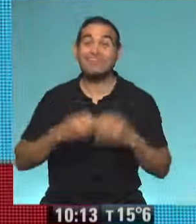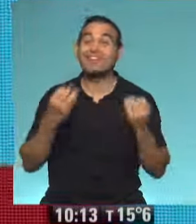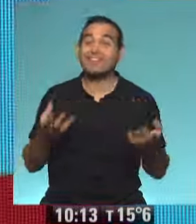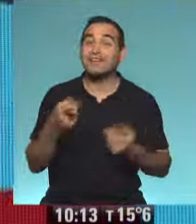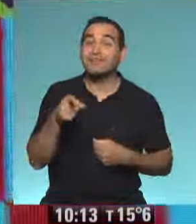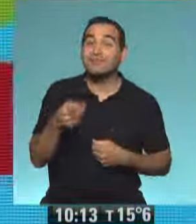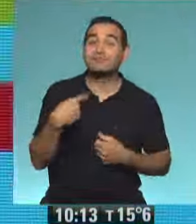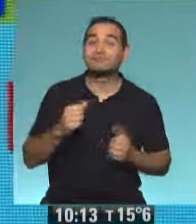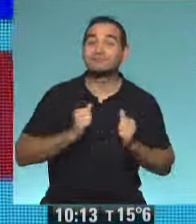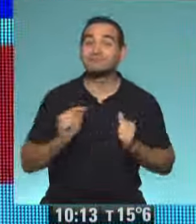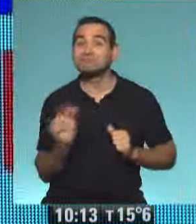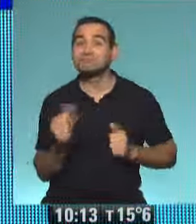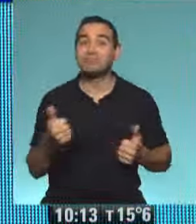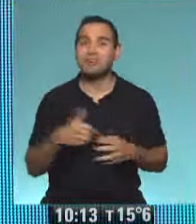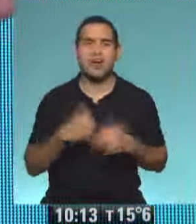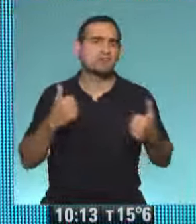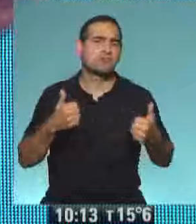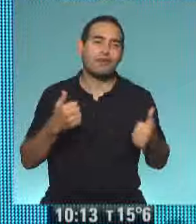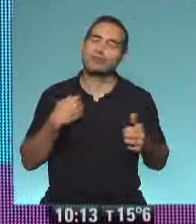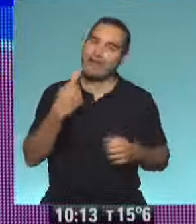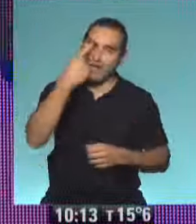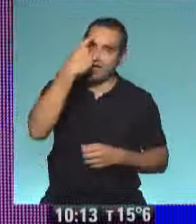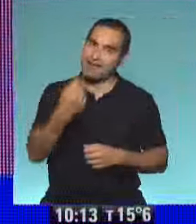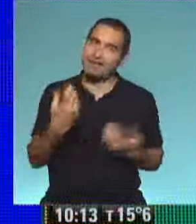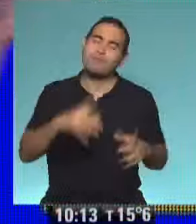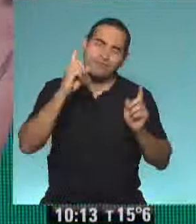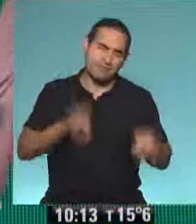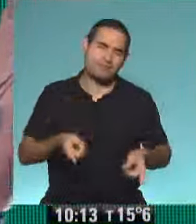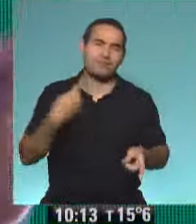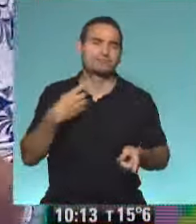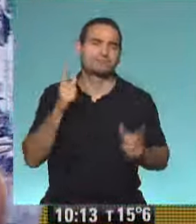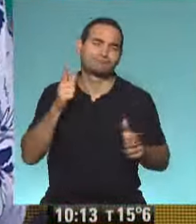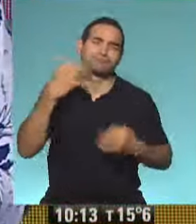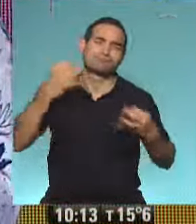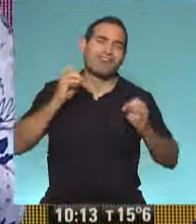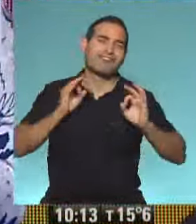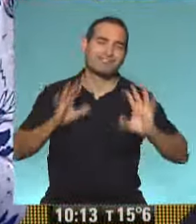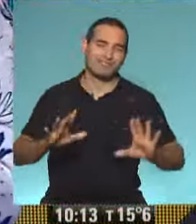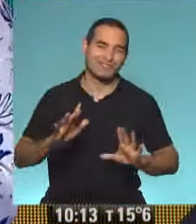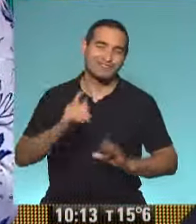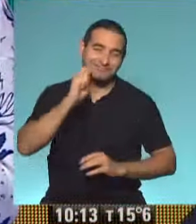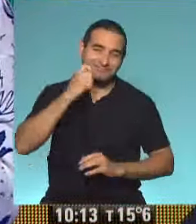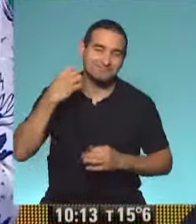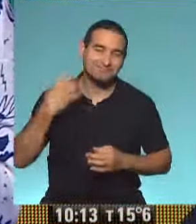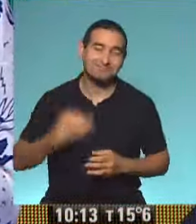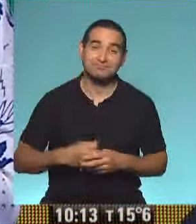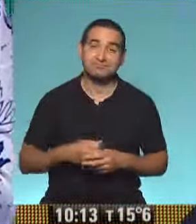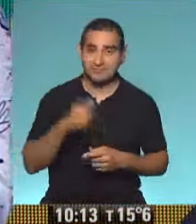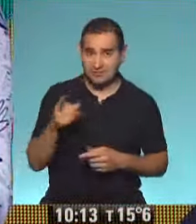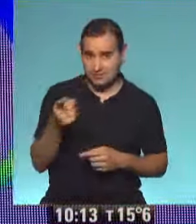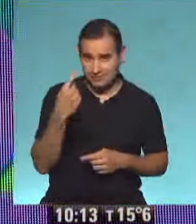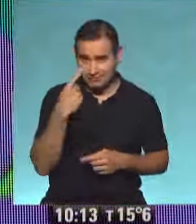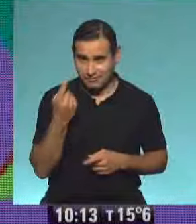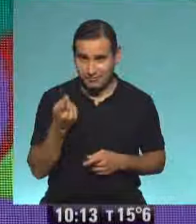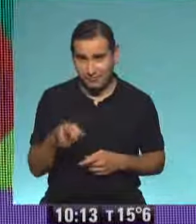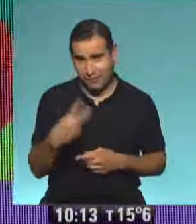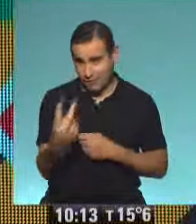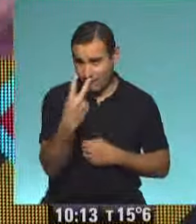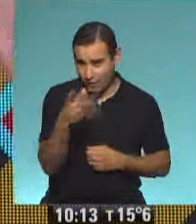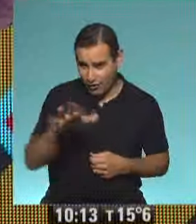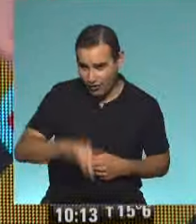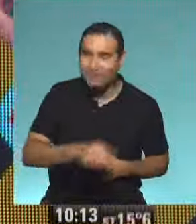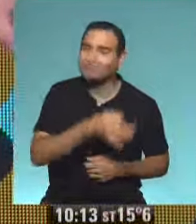receso, Nuria? Muy bien, los extrañé un montón, pero también la pasé muy linda en las vacaciones. Me imagino que no te habrás perdido ningún programa.